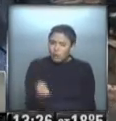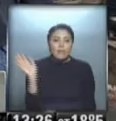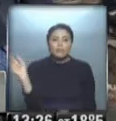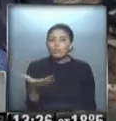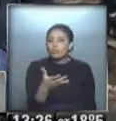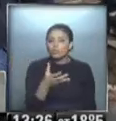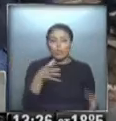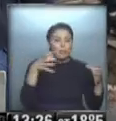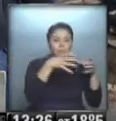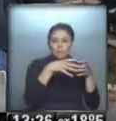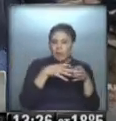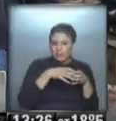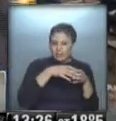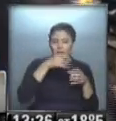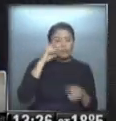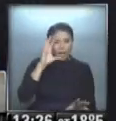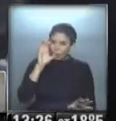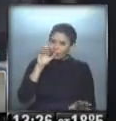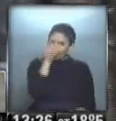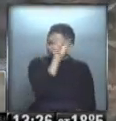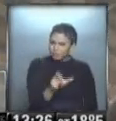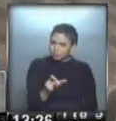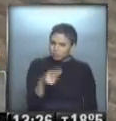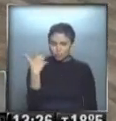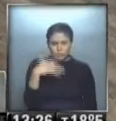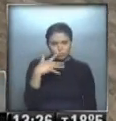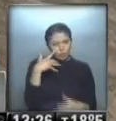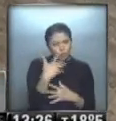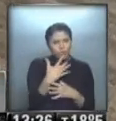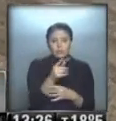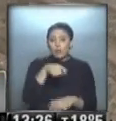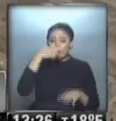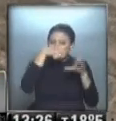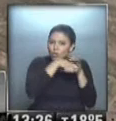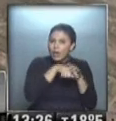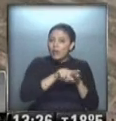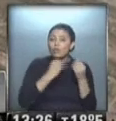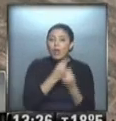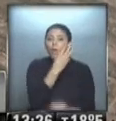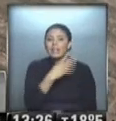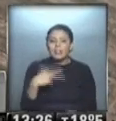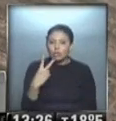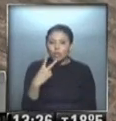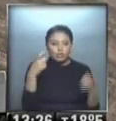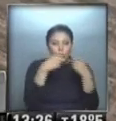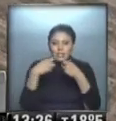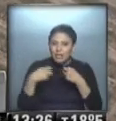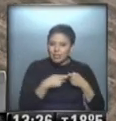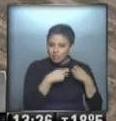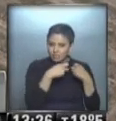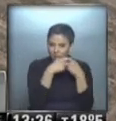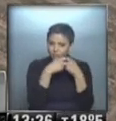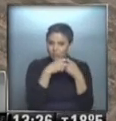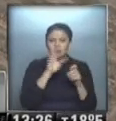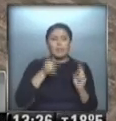la banda de Meyendorf. Ignacio Meyendorf, recordarás, gran traficante que había montado 42 sociedades anónimas, se